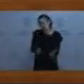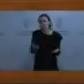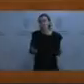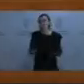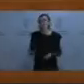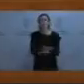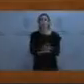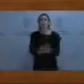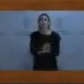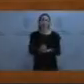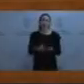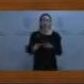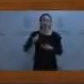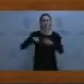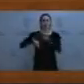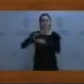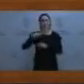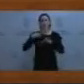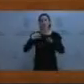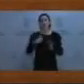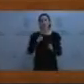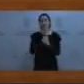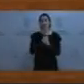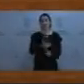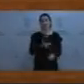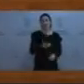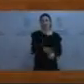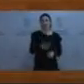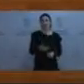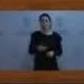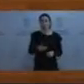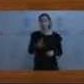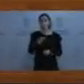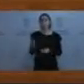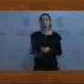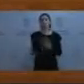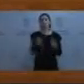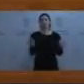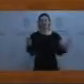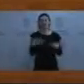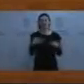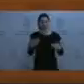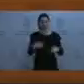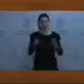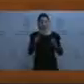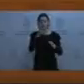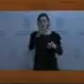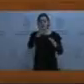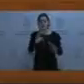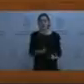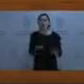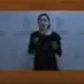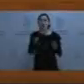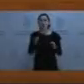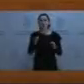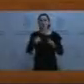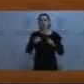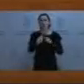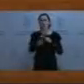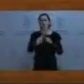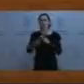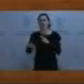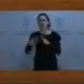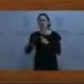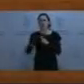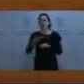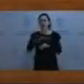referencias a lo mismo. El empleo es precario, no se fidelizan las plantillas, el actual concurso de movilidad está suponiendo un trauma